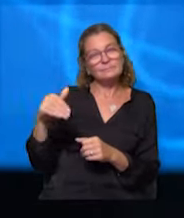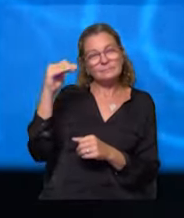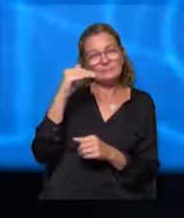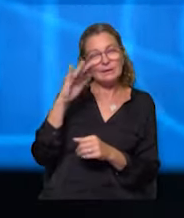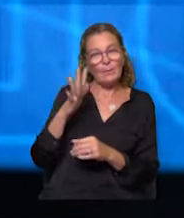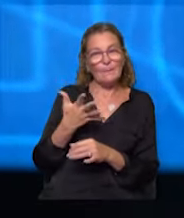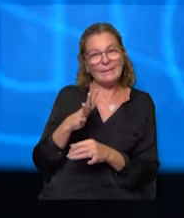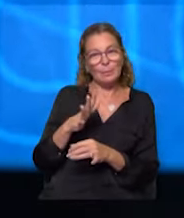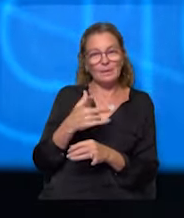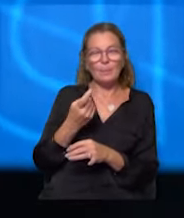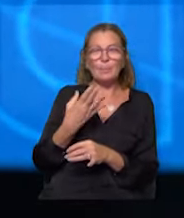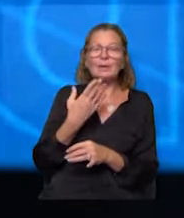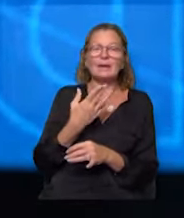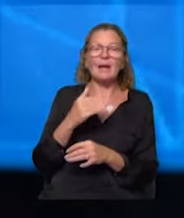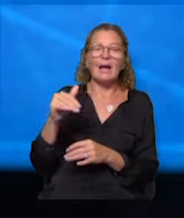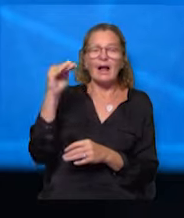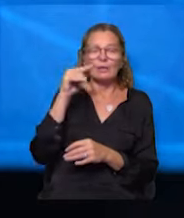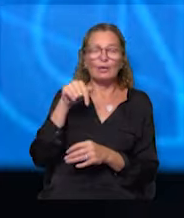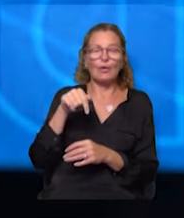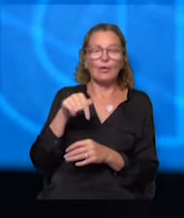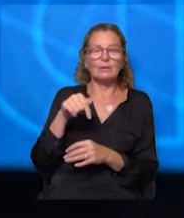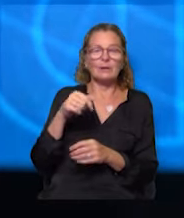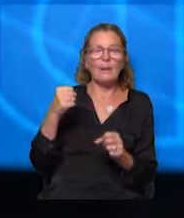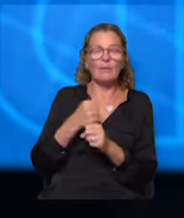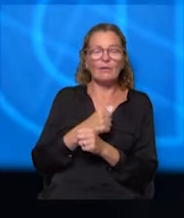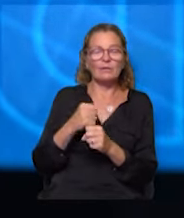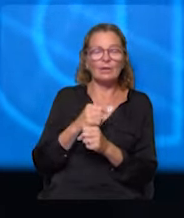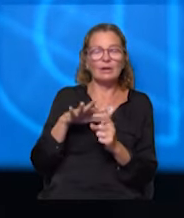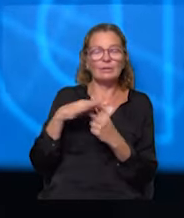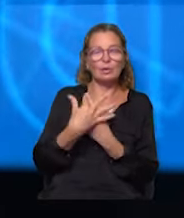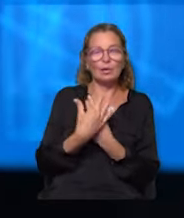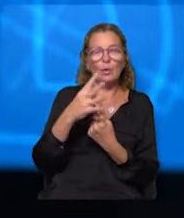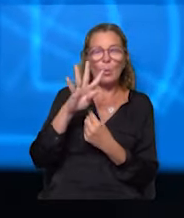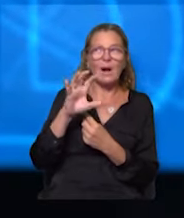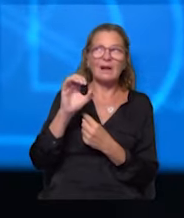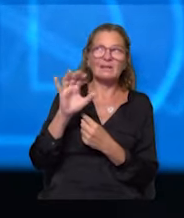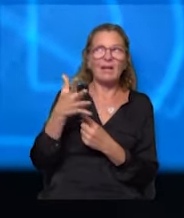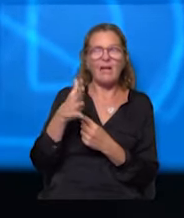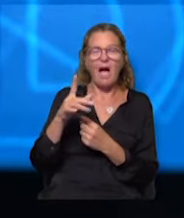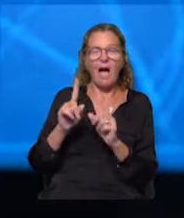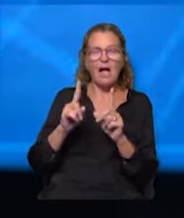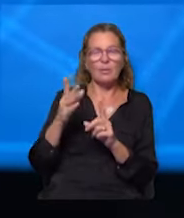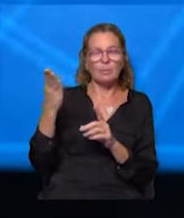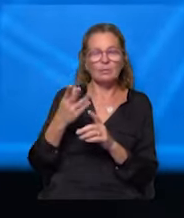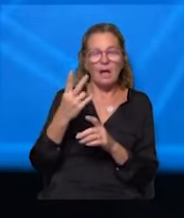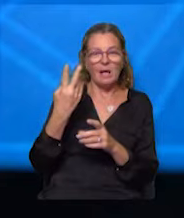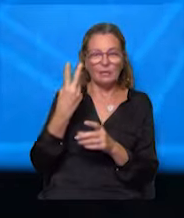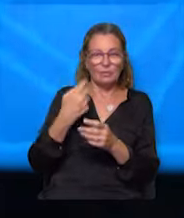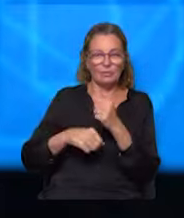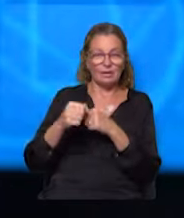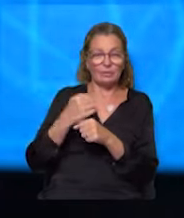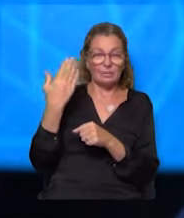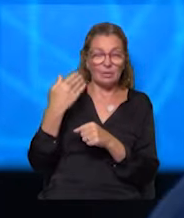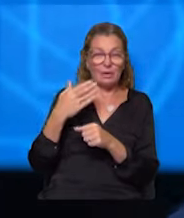relativamente porque alto está hoy la aprobación en torno de 40 y pico por. Hace 2 años la